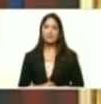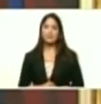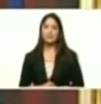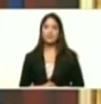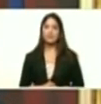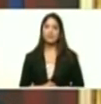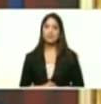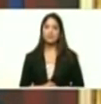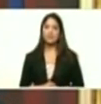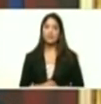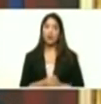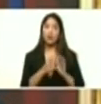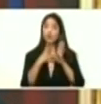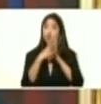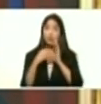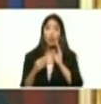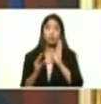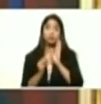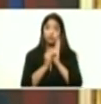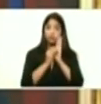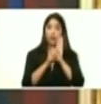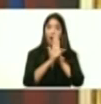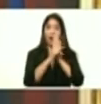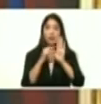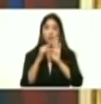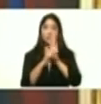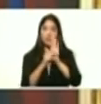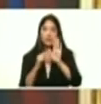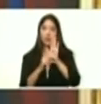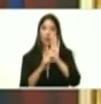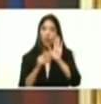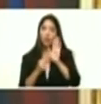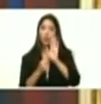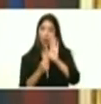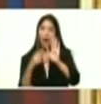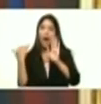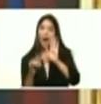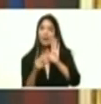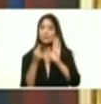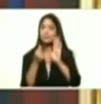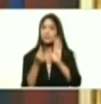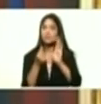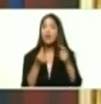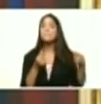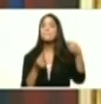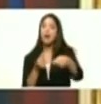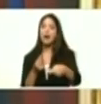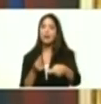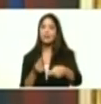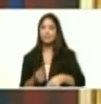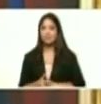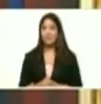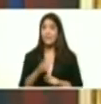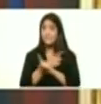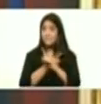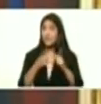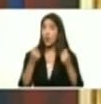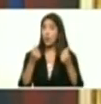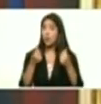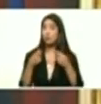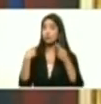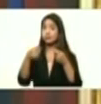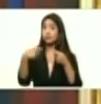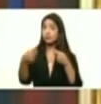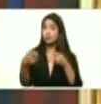Financiaron cada artículo y cada caso contenido en la ley costó un dinerito. pero bastante y en